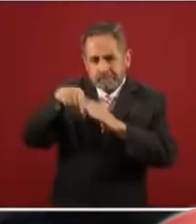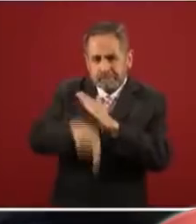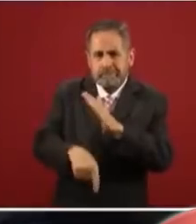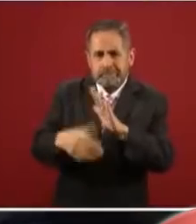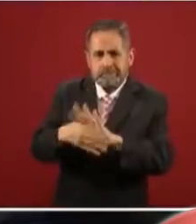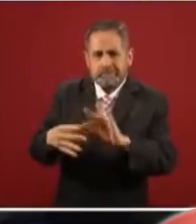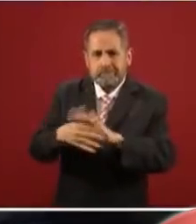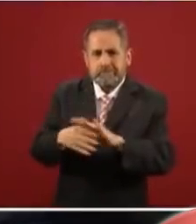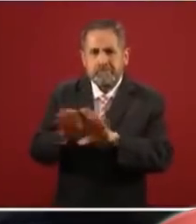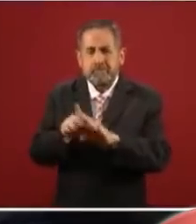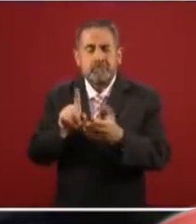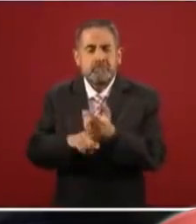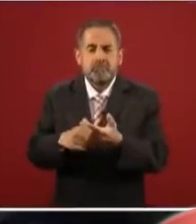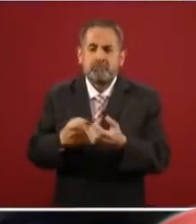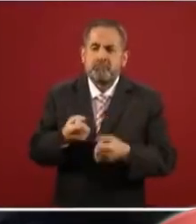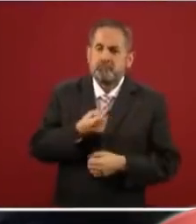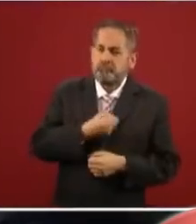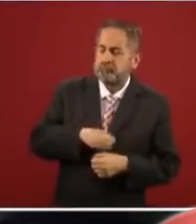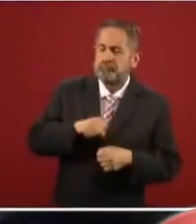a una sociedad mejor,